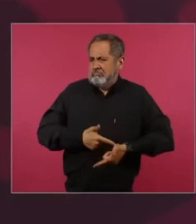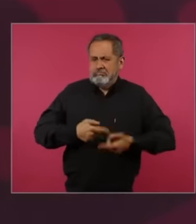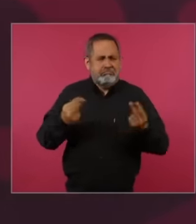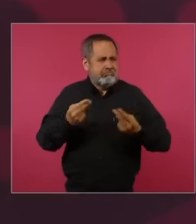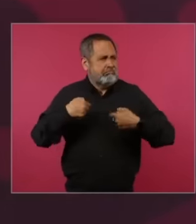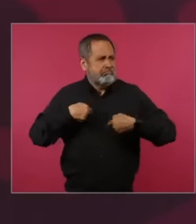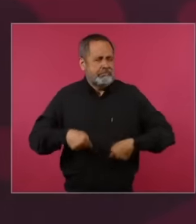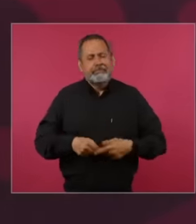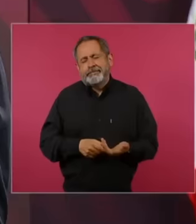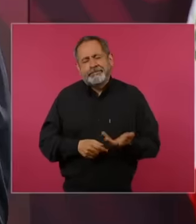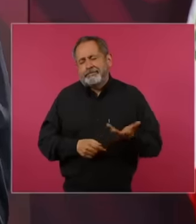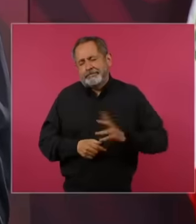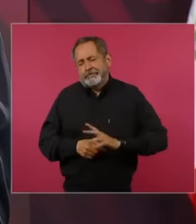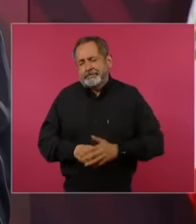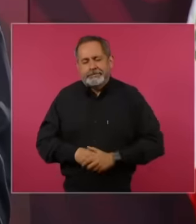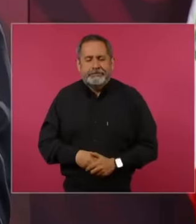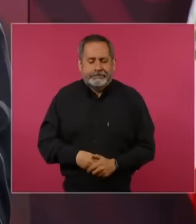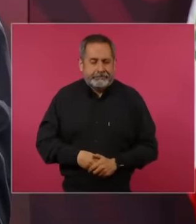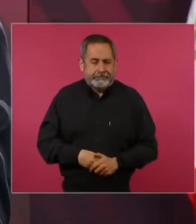necesarios.